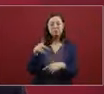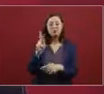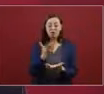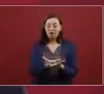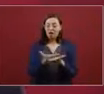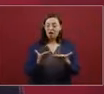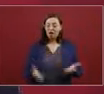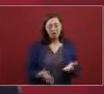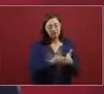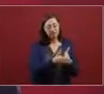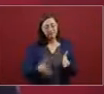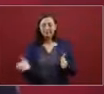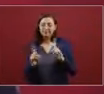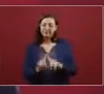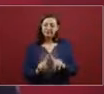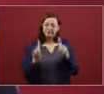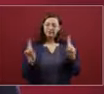tiempos.